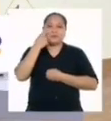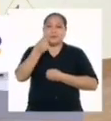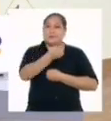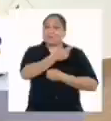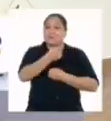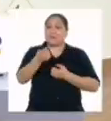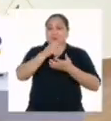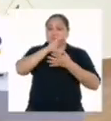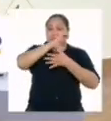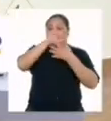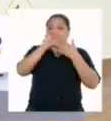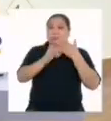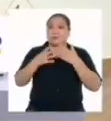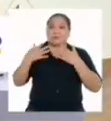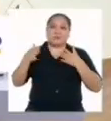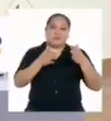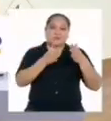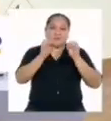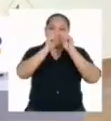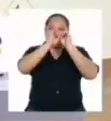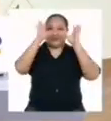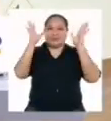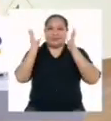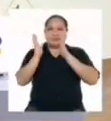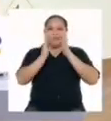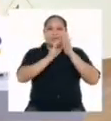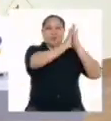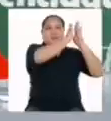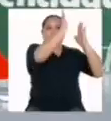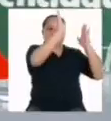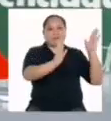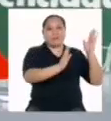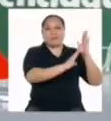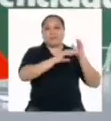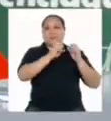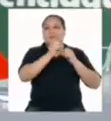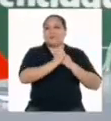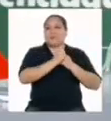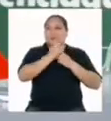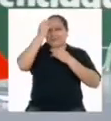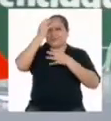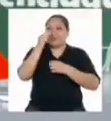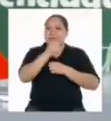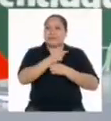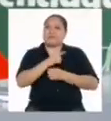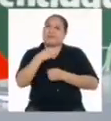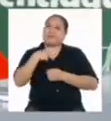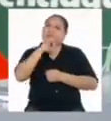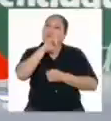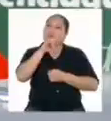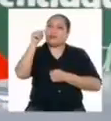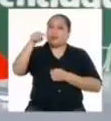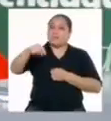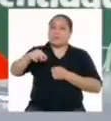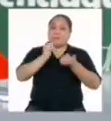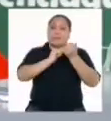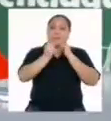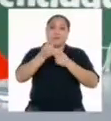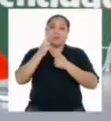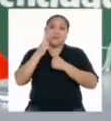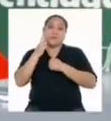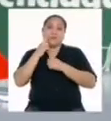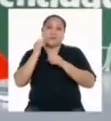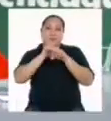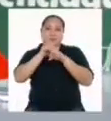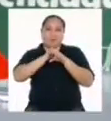Conociendo estas características, tenemos el camino mucho más claro para elaborar el mural. Por mi parte, usaré la competencia de este viernes como un